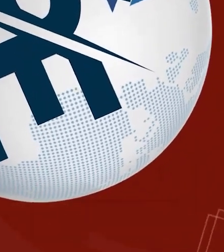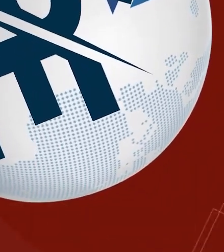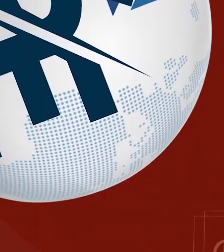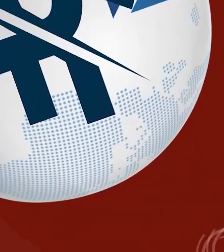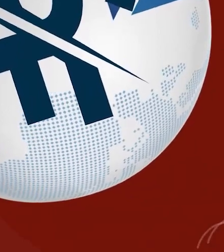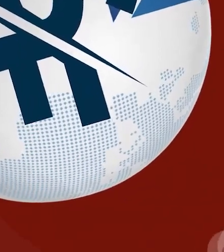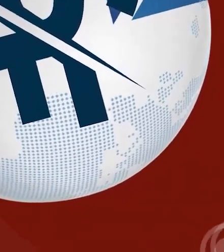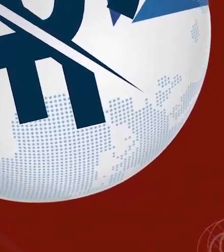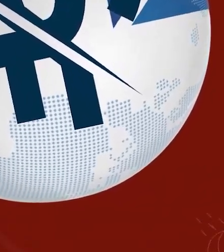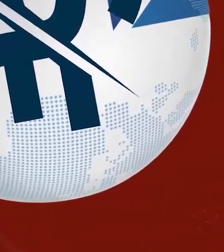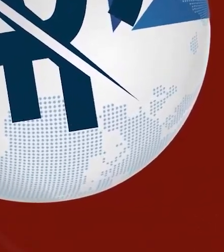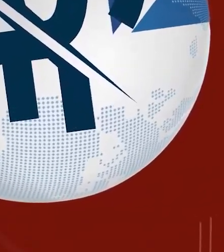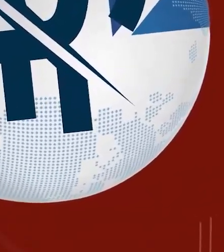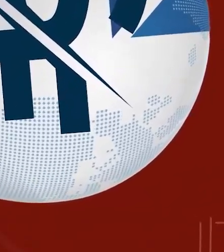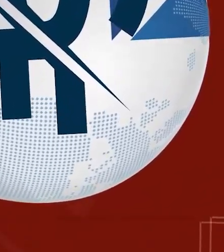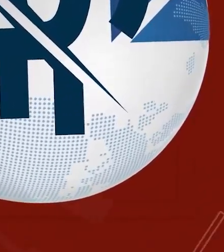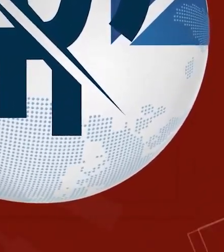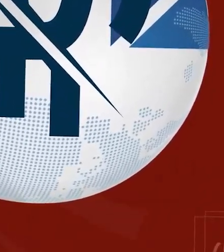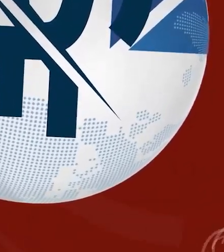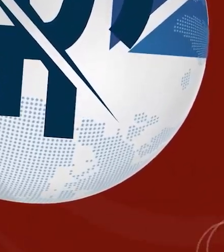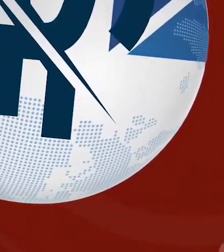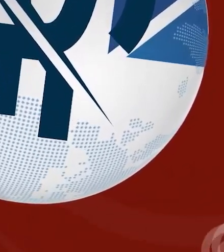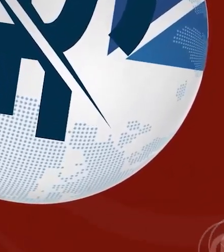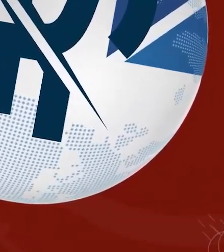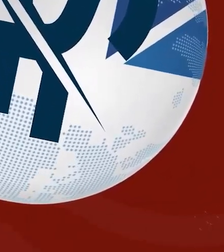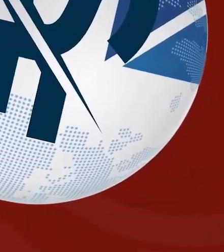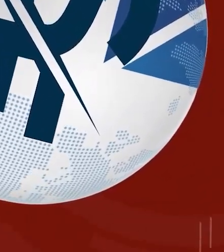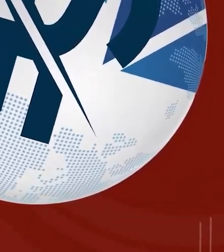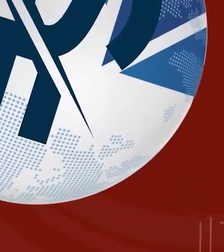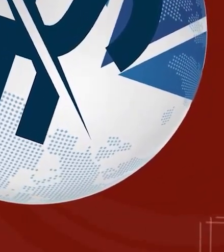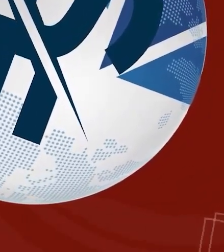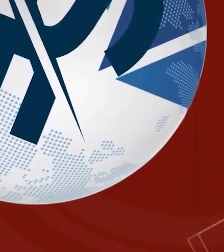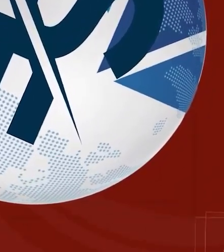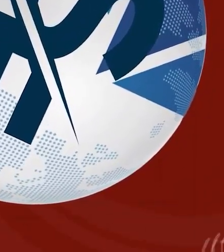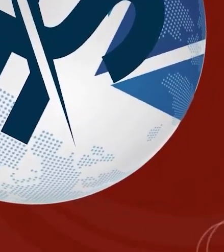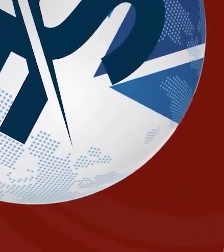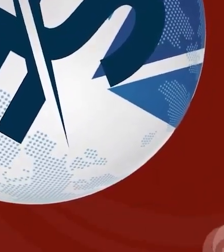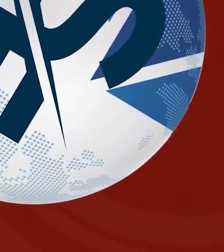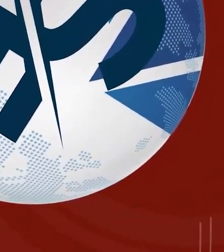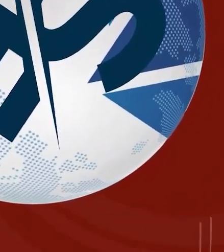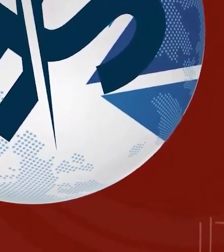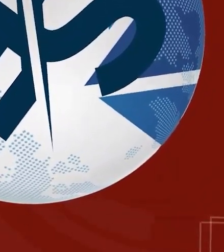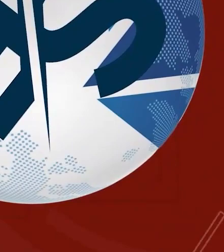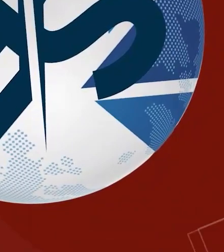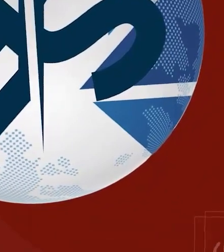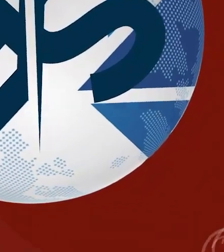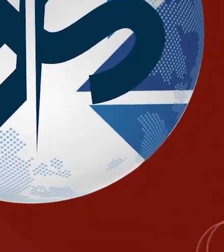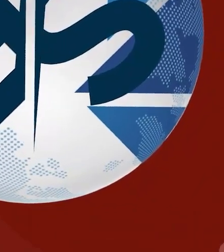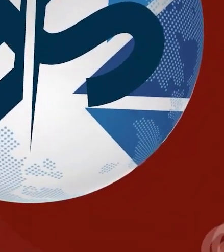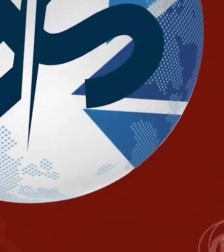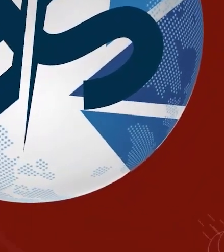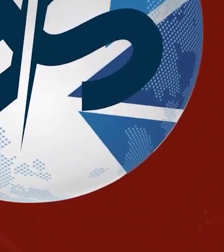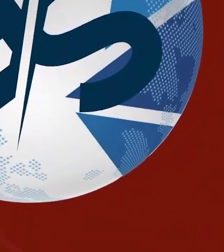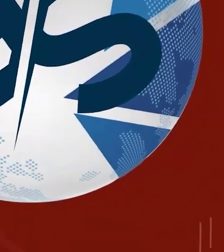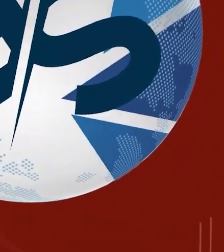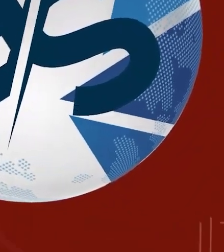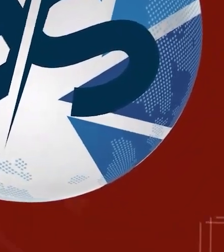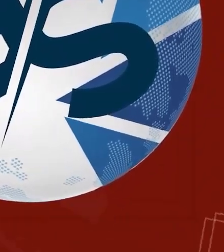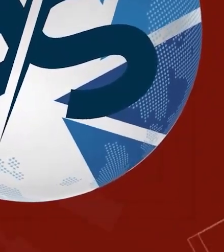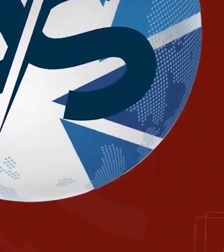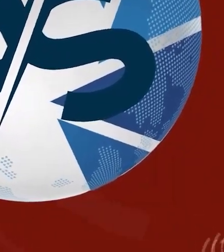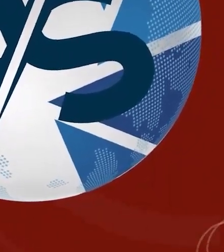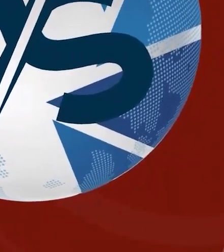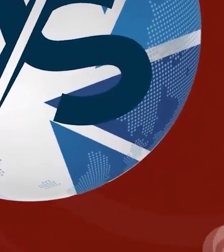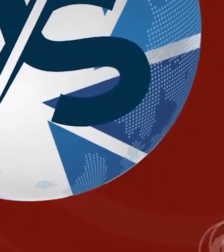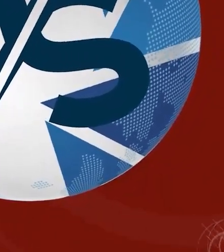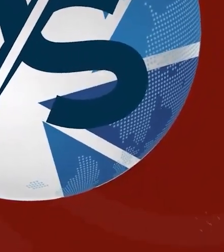perdieron agregó Indicó que ya se tienen 10,000 paquetes de electrodomésticos para empezar a repartirlos a las familias afectadas vamos a adquirir todos